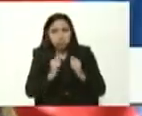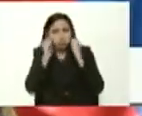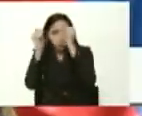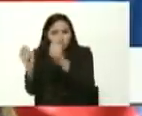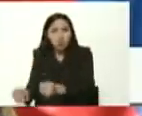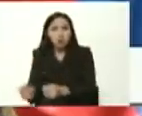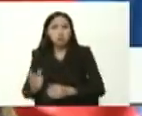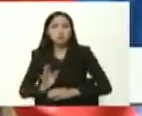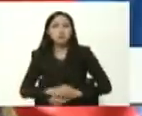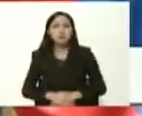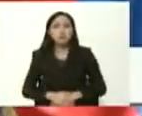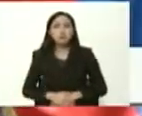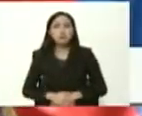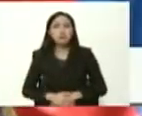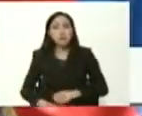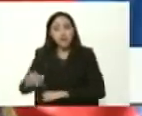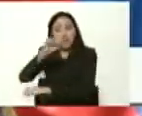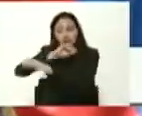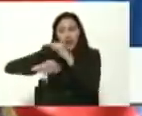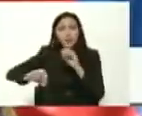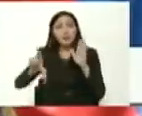dije, anticorrupción.